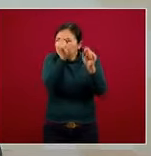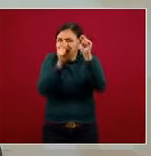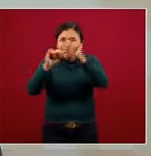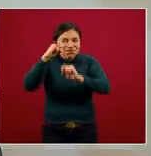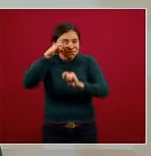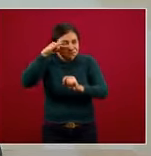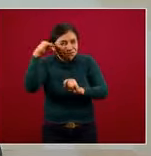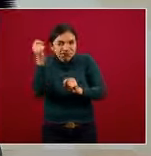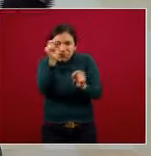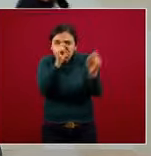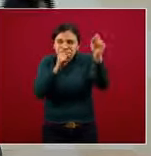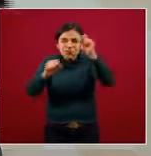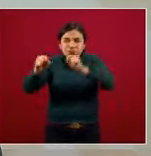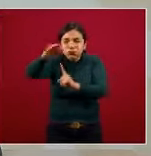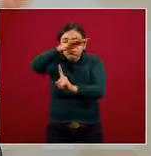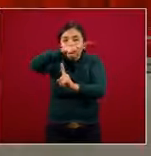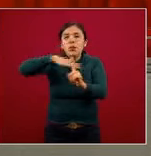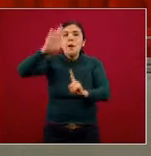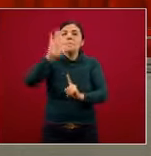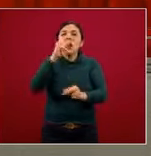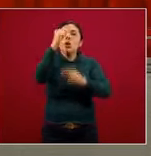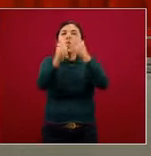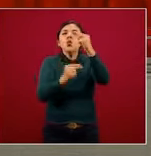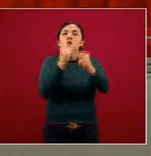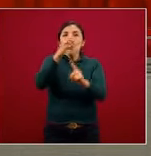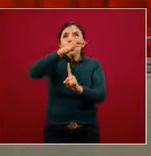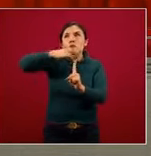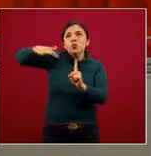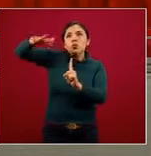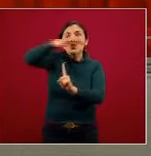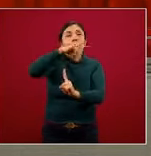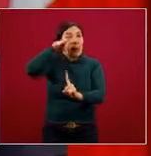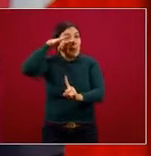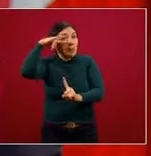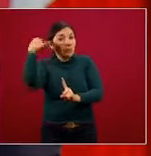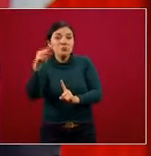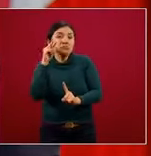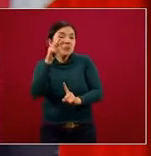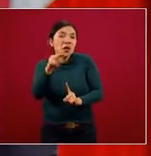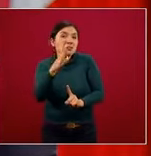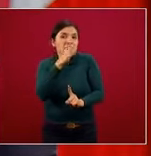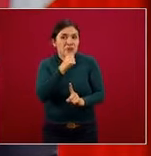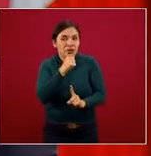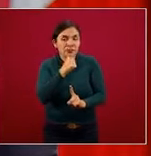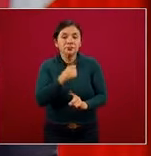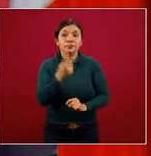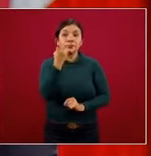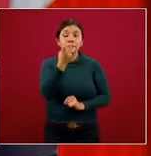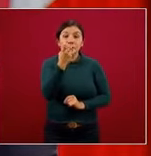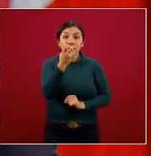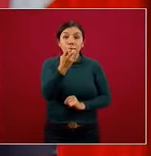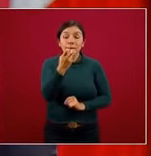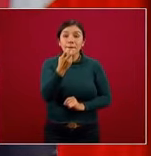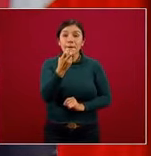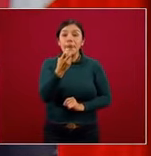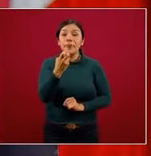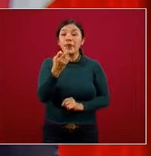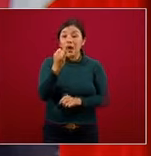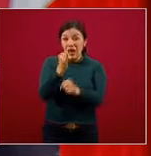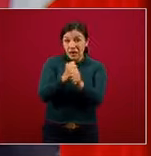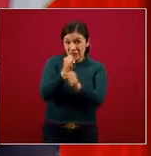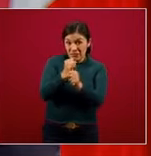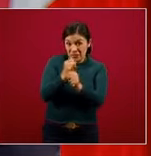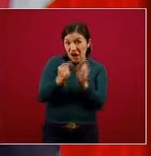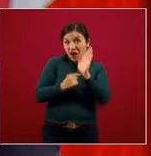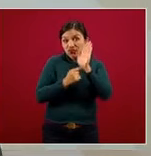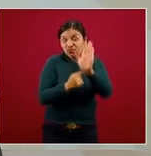literalmente microscópicas que forman una nube que no se puede ver, que todos propagamos. Lo que aportan esta